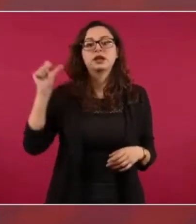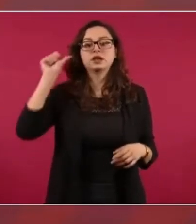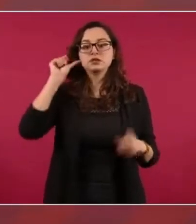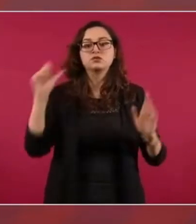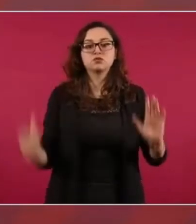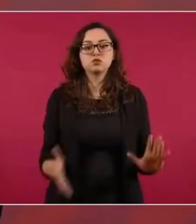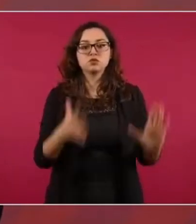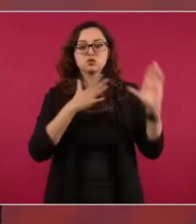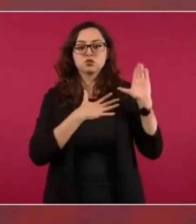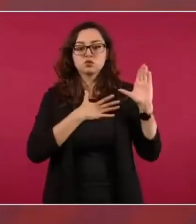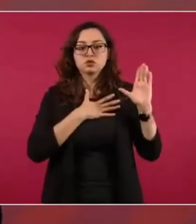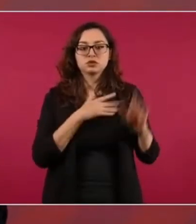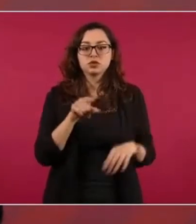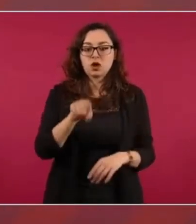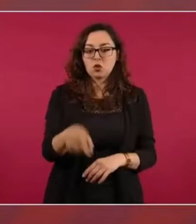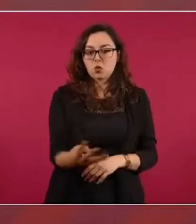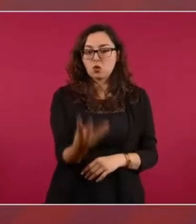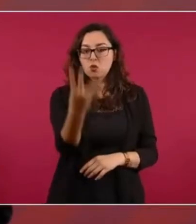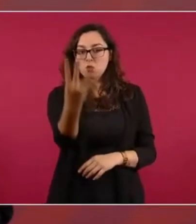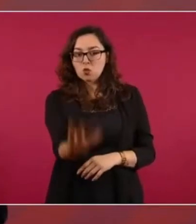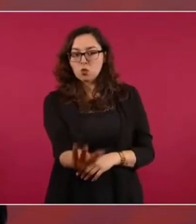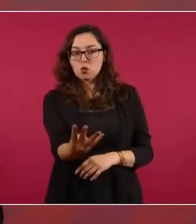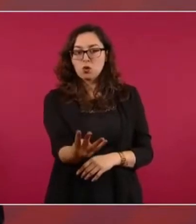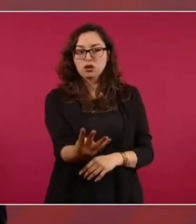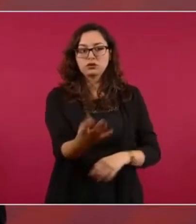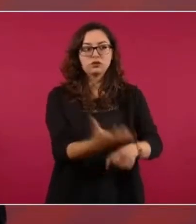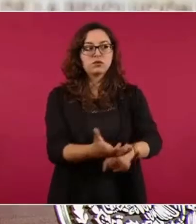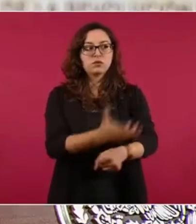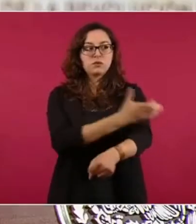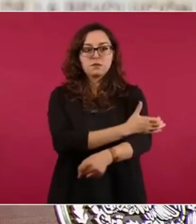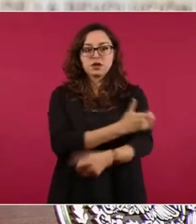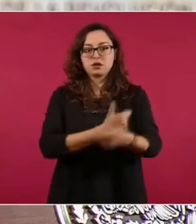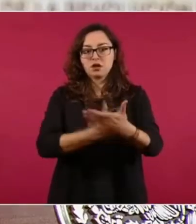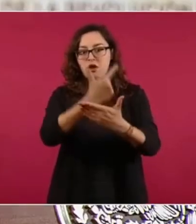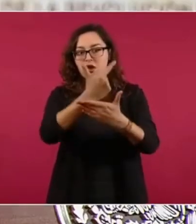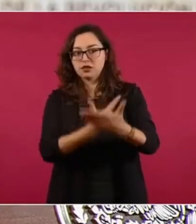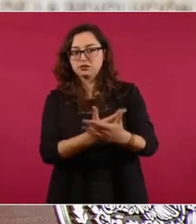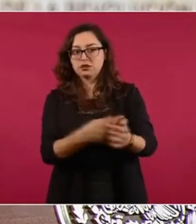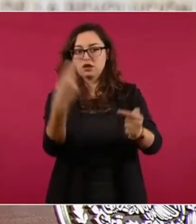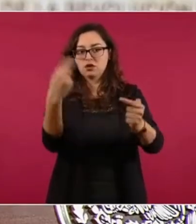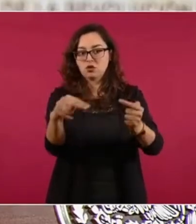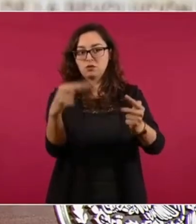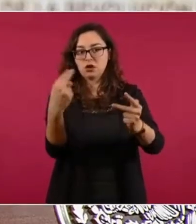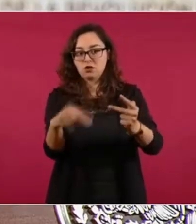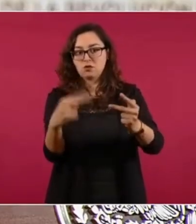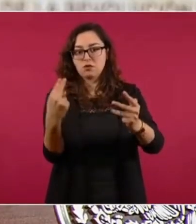de que 4 compañeros que quedaron